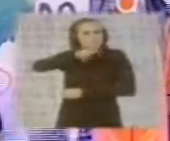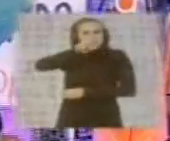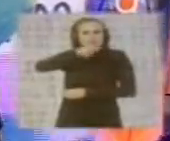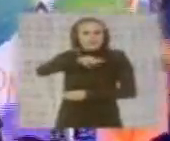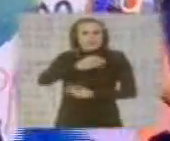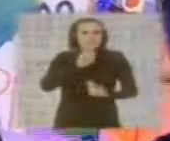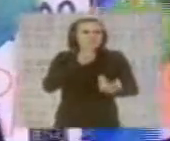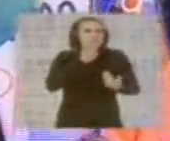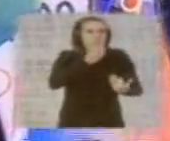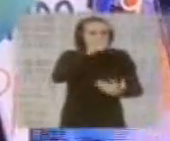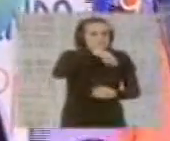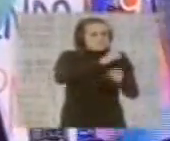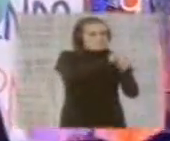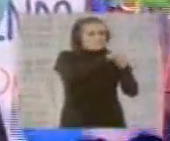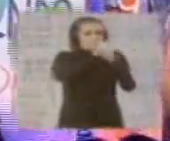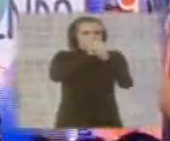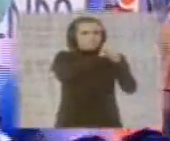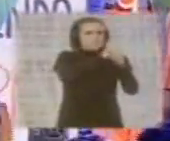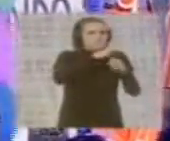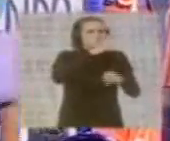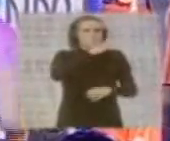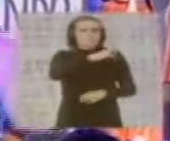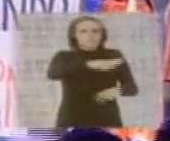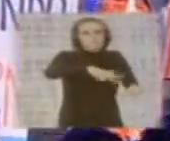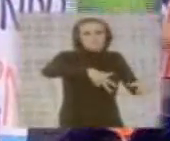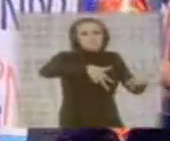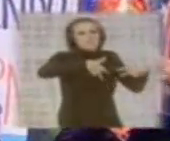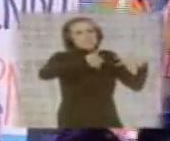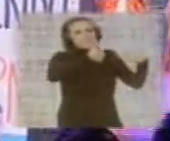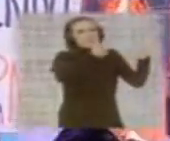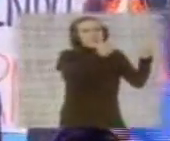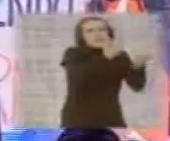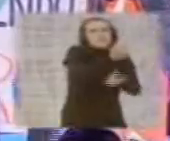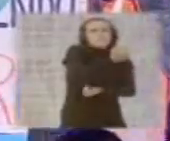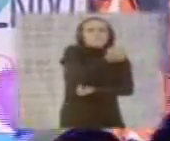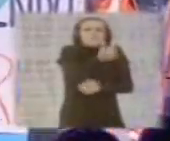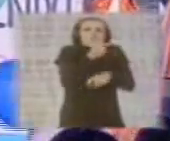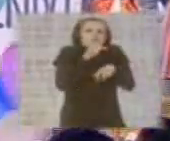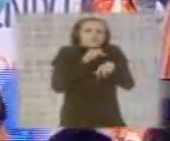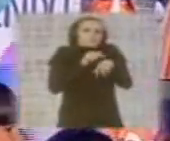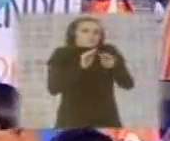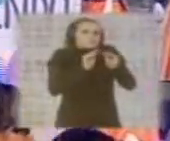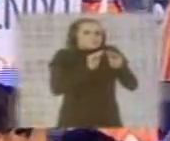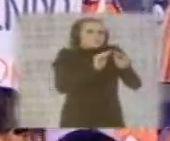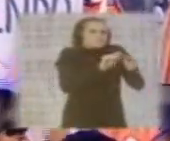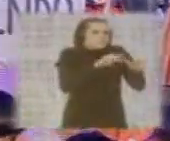Gracias a esta murga por dejarme un poco de su tiempo.